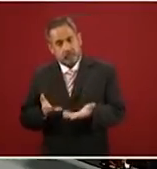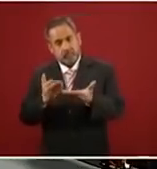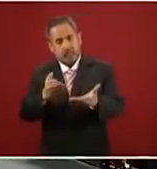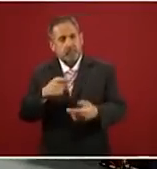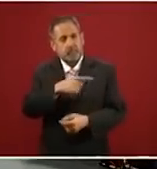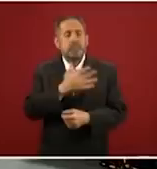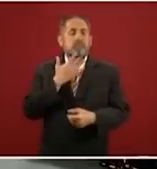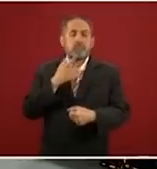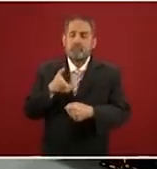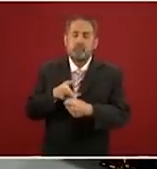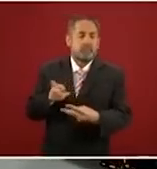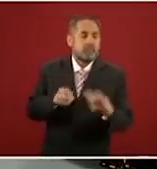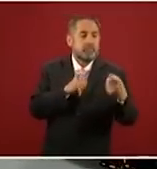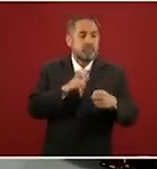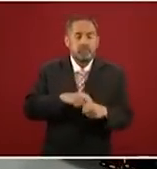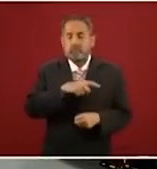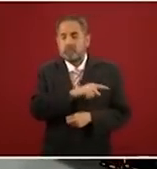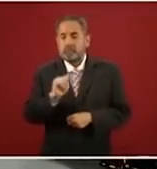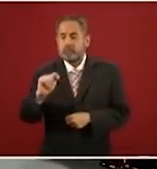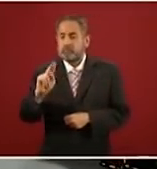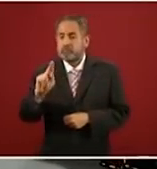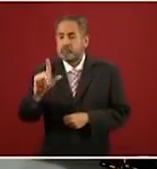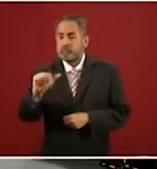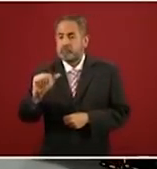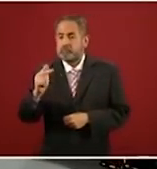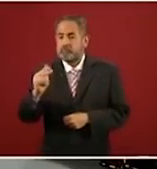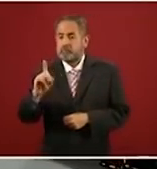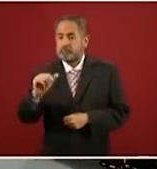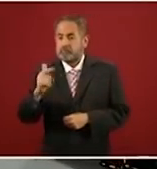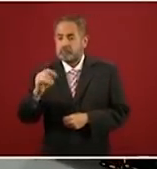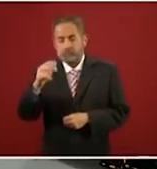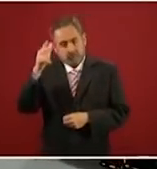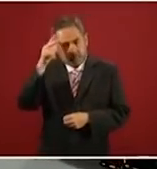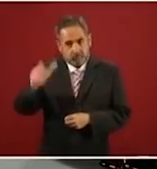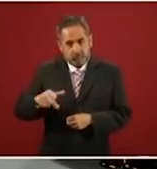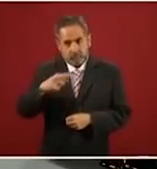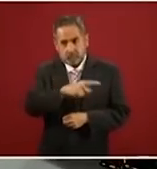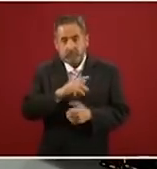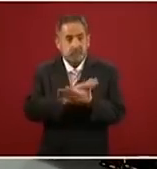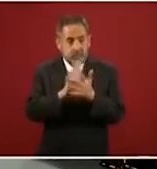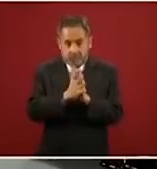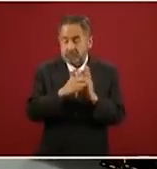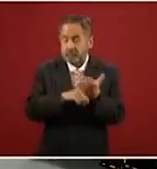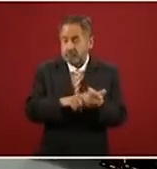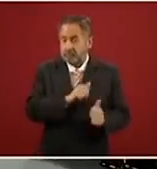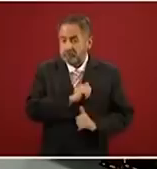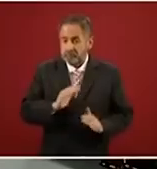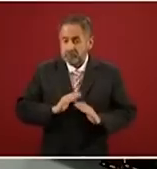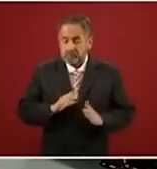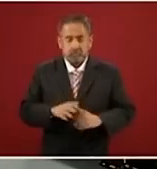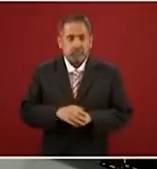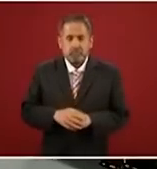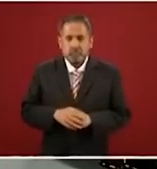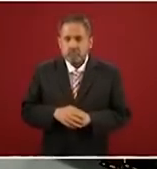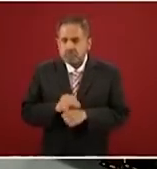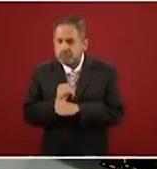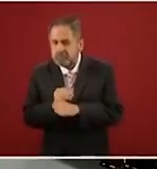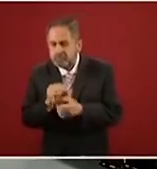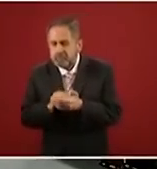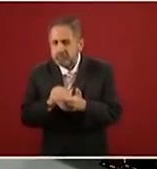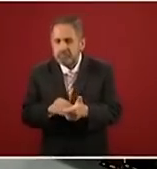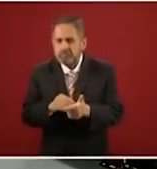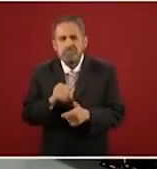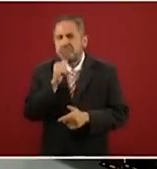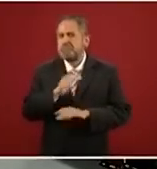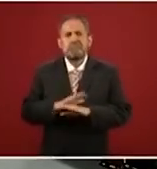chico leo en tulio hidalgo donde había complejidad de elementos del ejército mexicano no se dio un seguimiento cabal